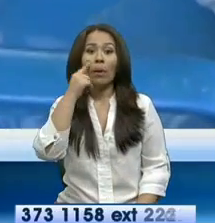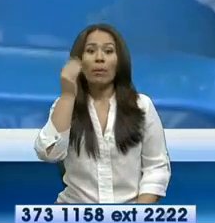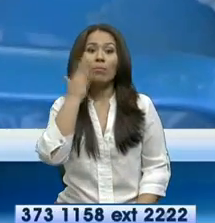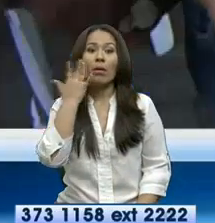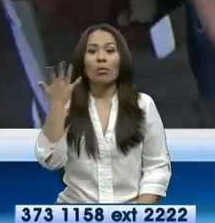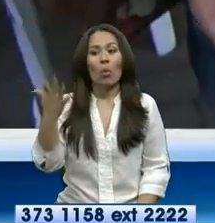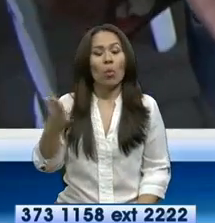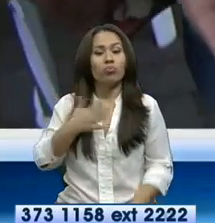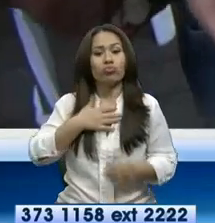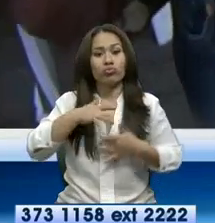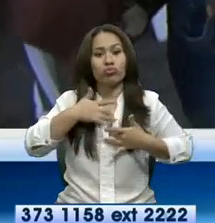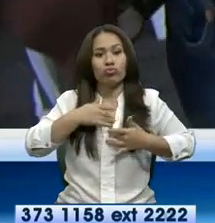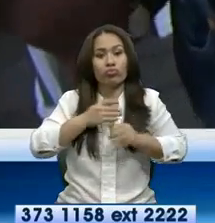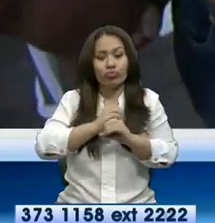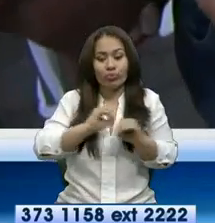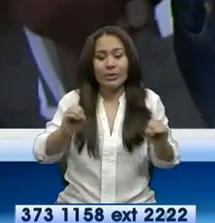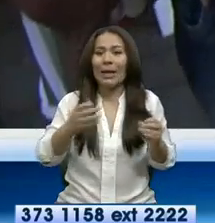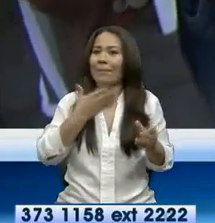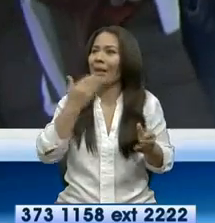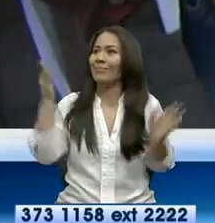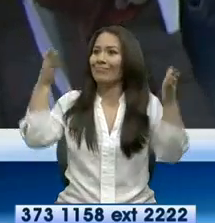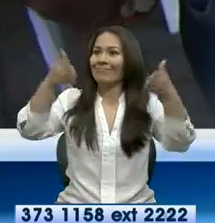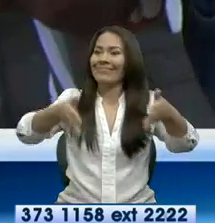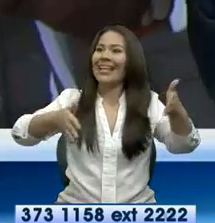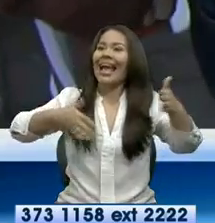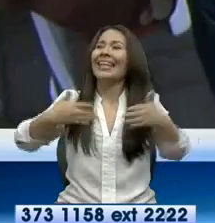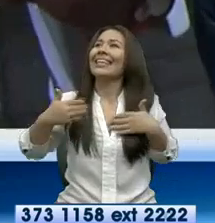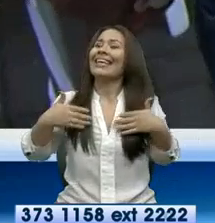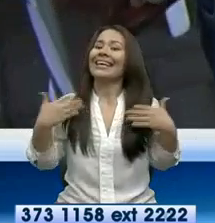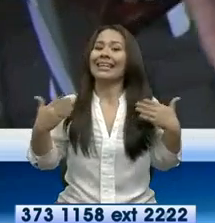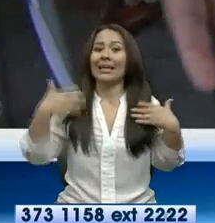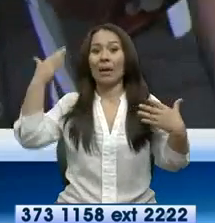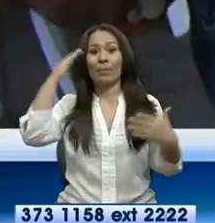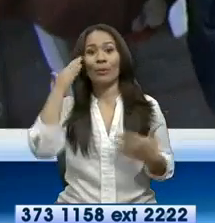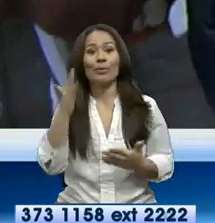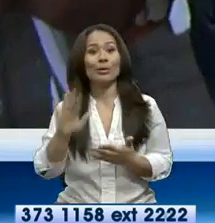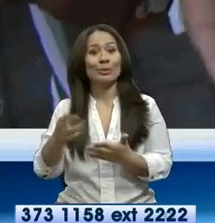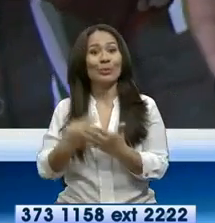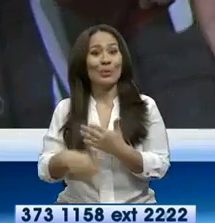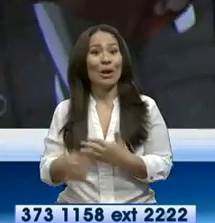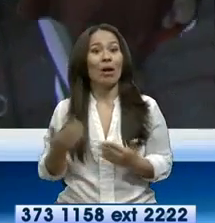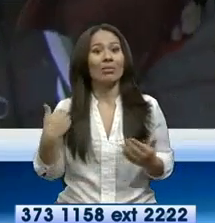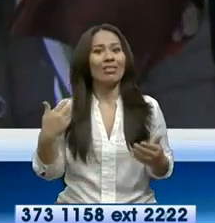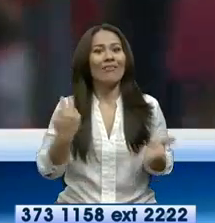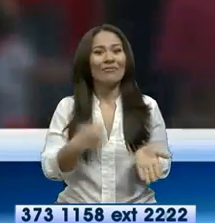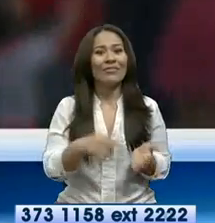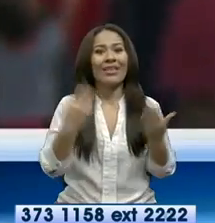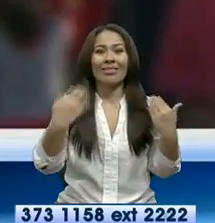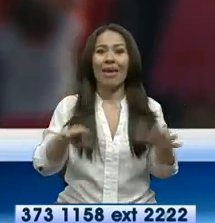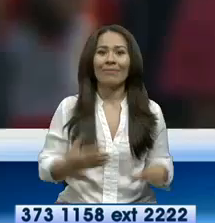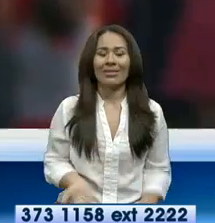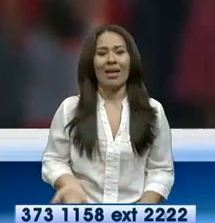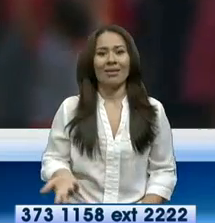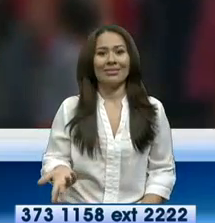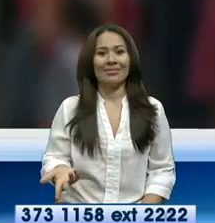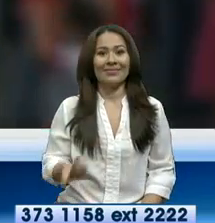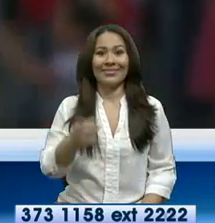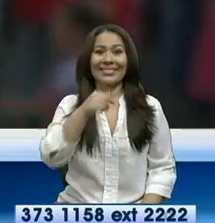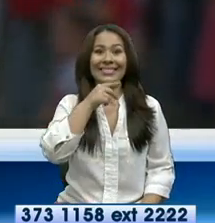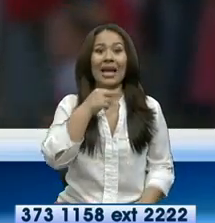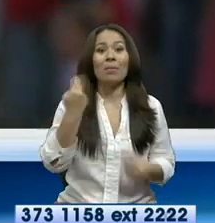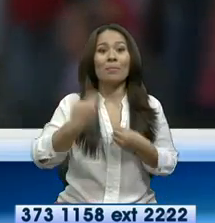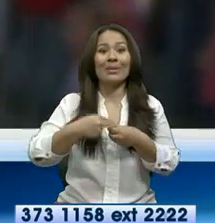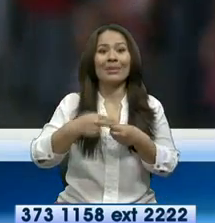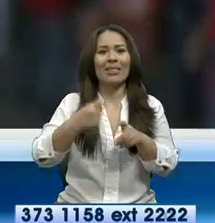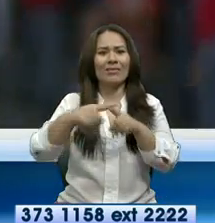sienten ese entusiasmo. Ellos van a estar viendo que también sus hijos están agasajando la Navidad. Los menores gozaron con la